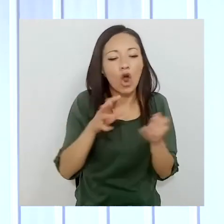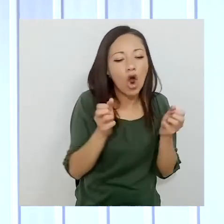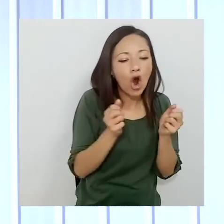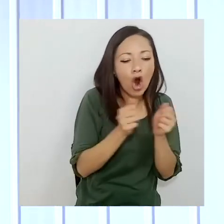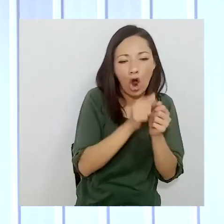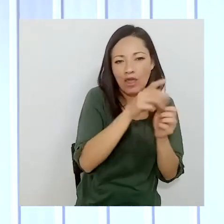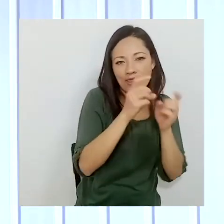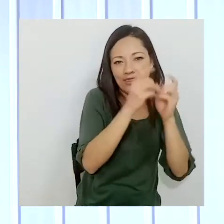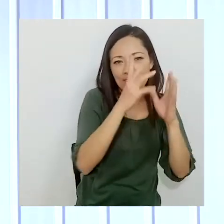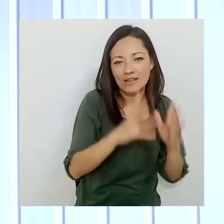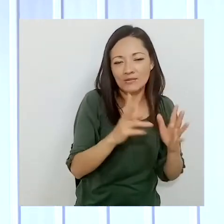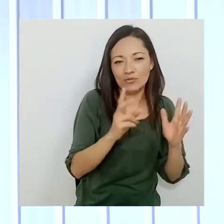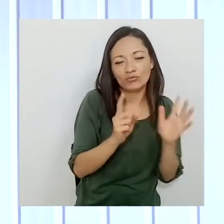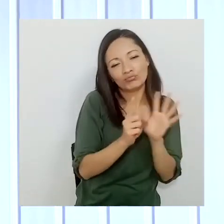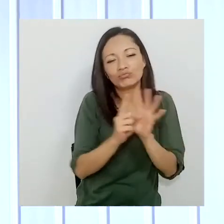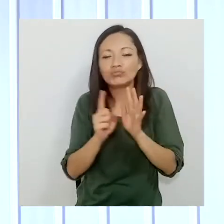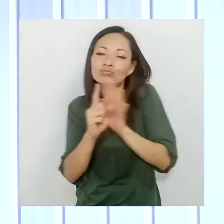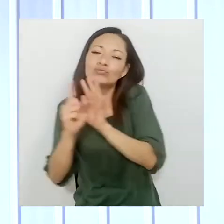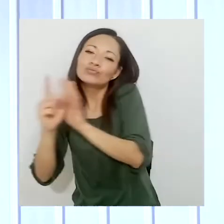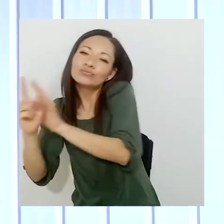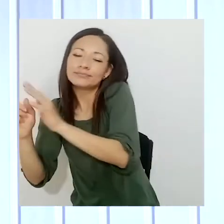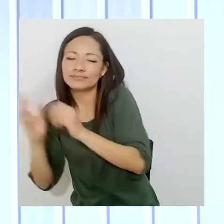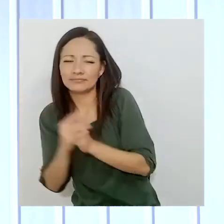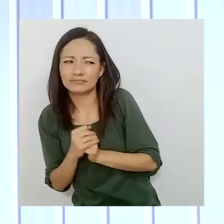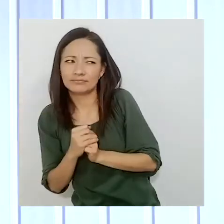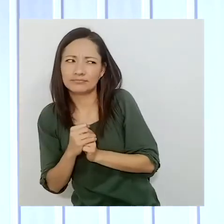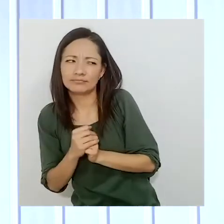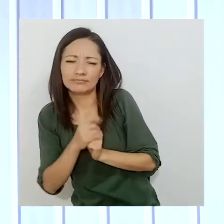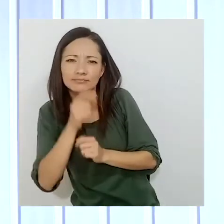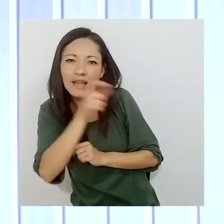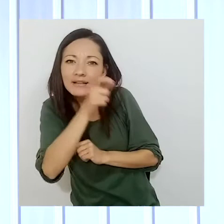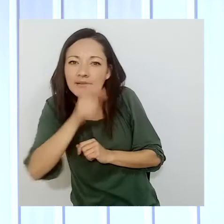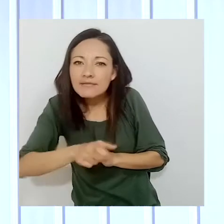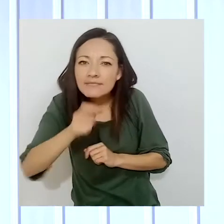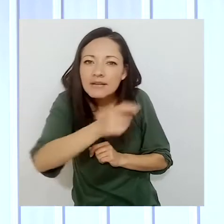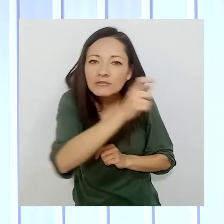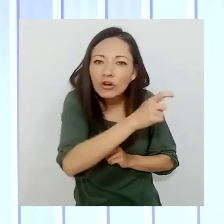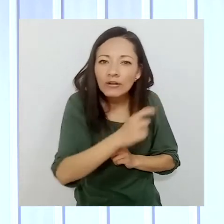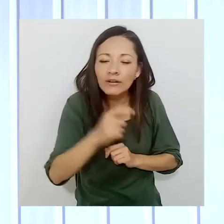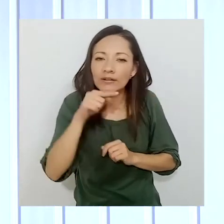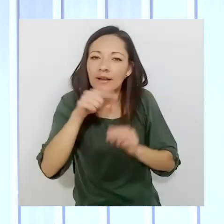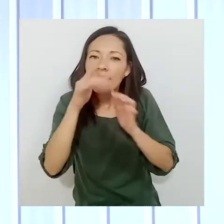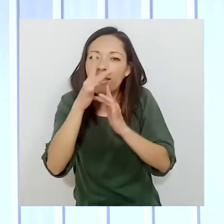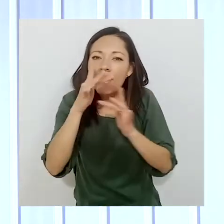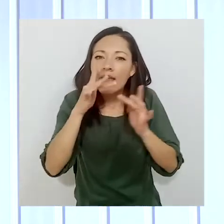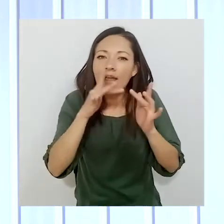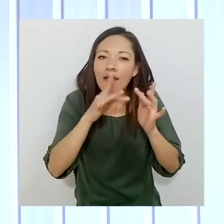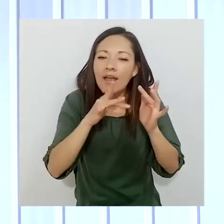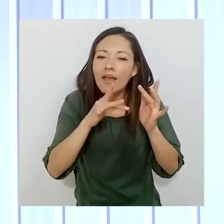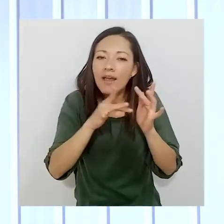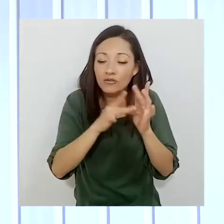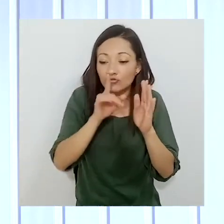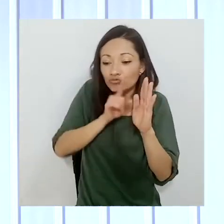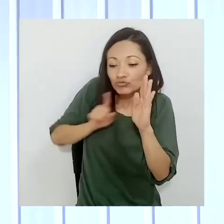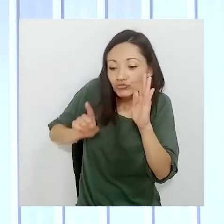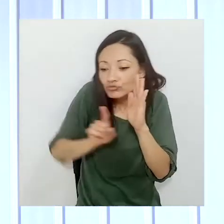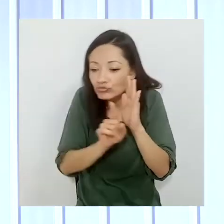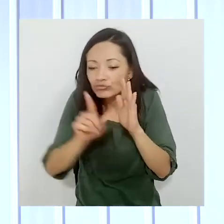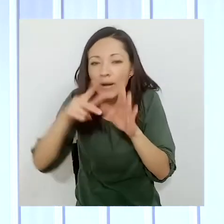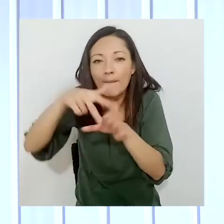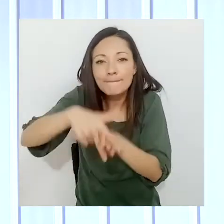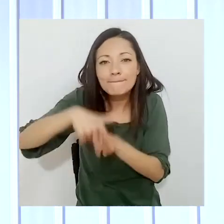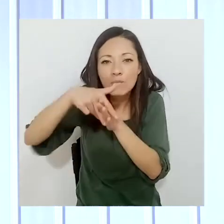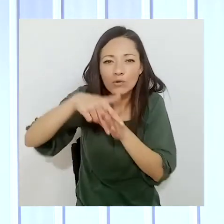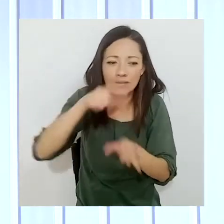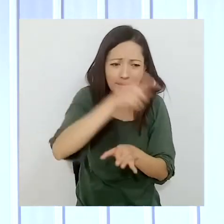Esta gente que cuando Jesús entró por el camino montado en un burrito y lanzaban voces de júbilo y